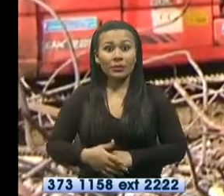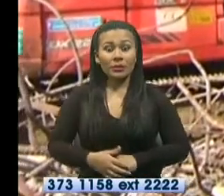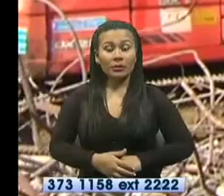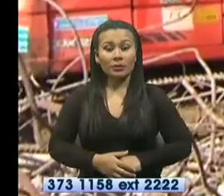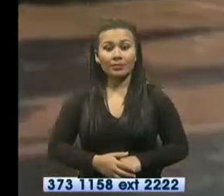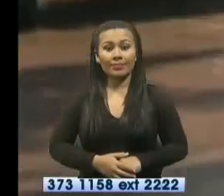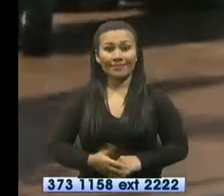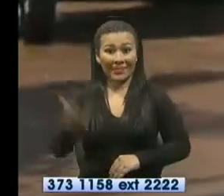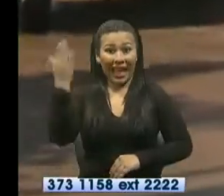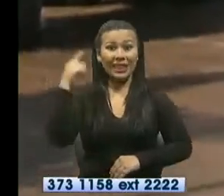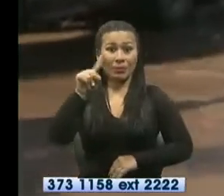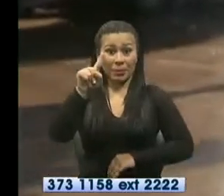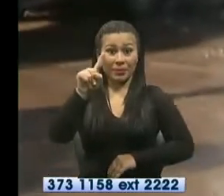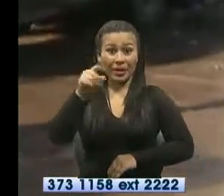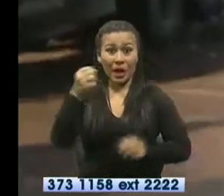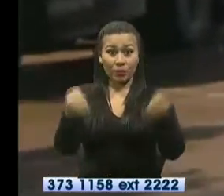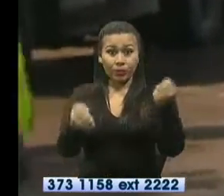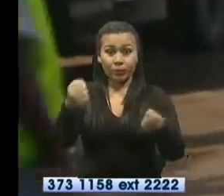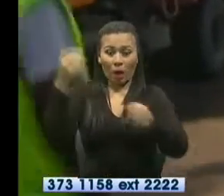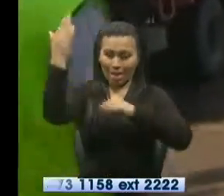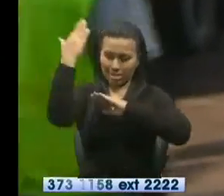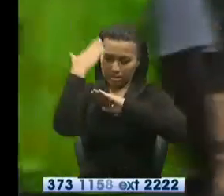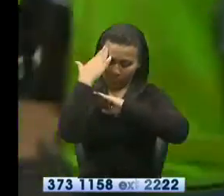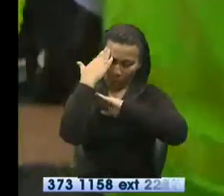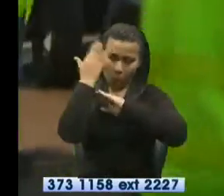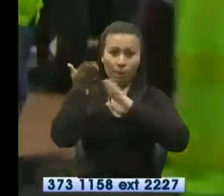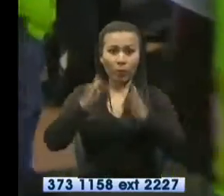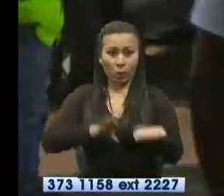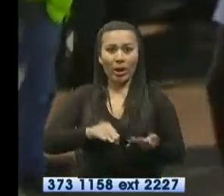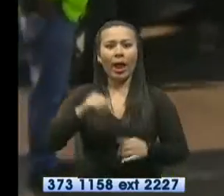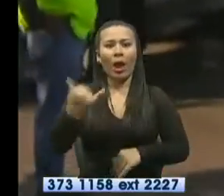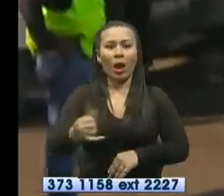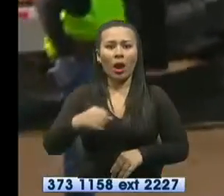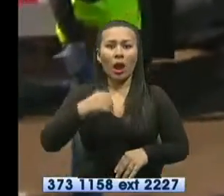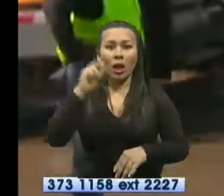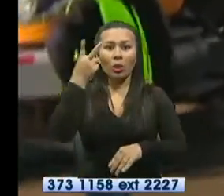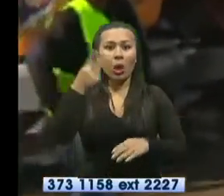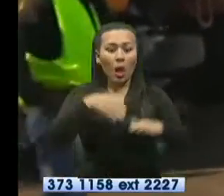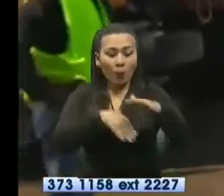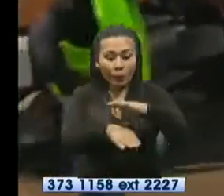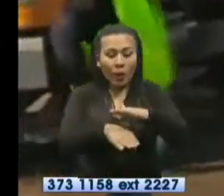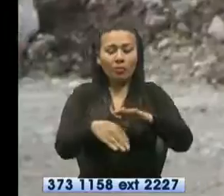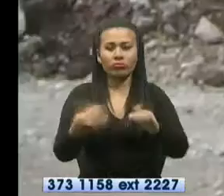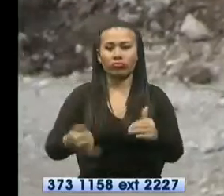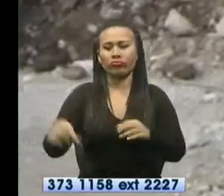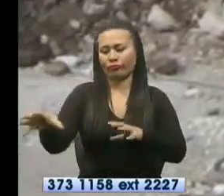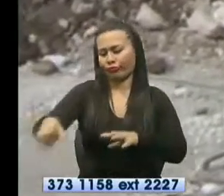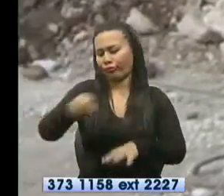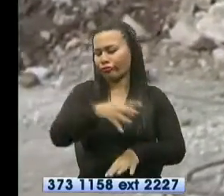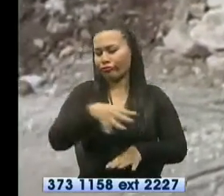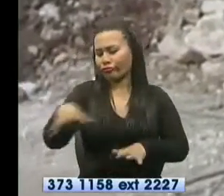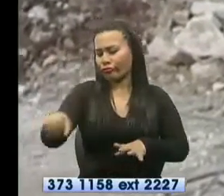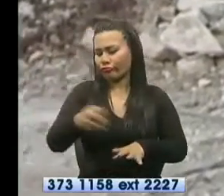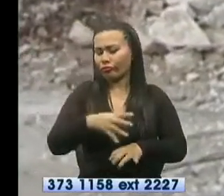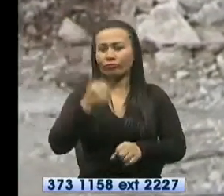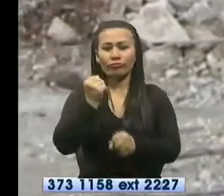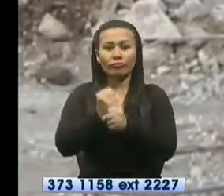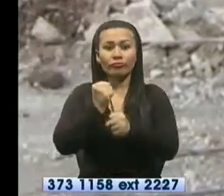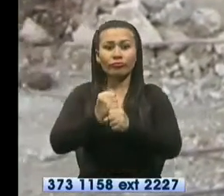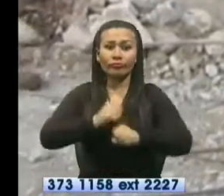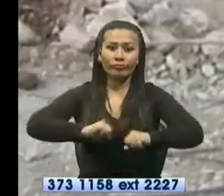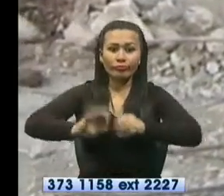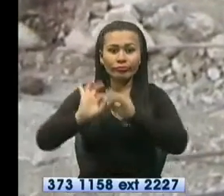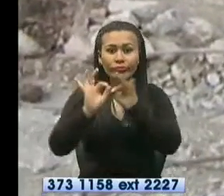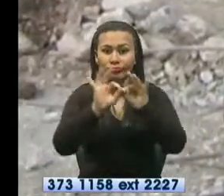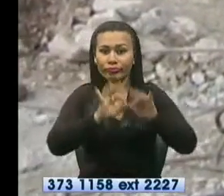El hallazgo se dio aproximadamente a las 16 horas, cuando el personal encargado en el retiro del paso a desnivel destruido trabajaba en la